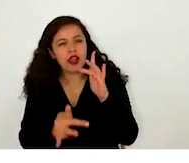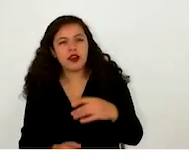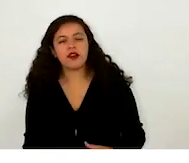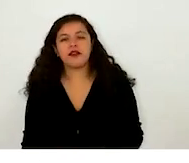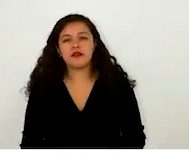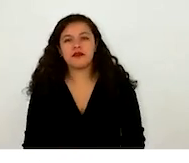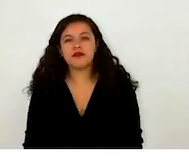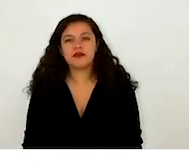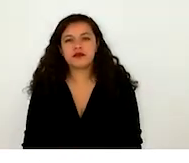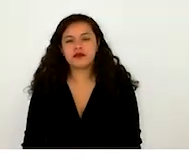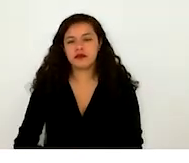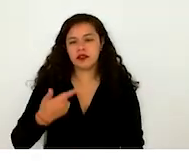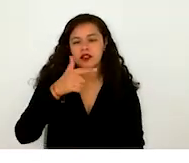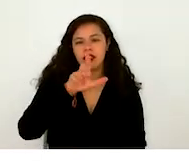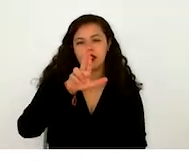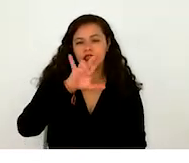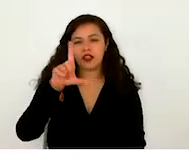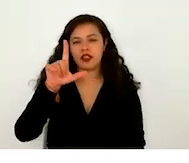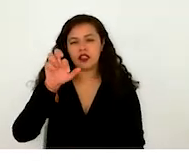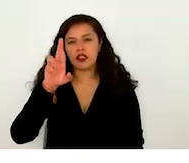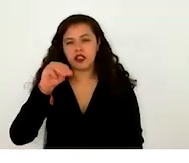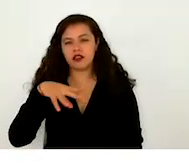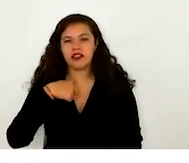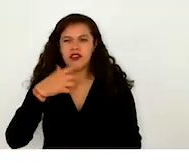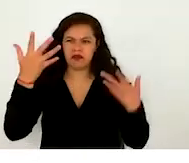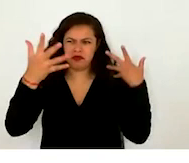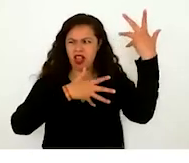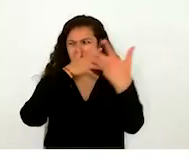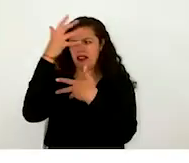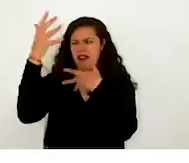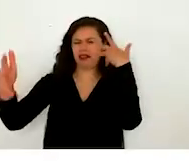guillermo 10 momento me pareció muy revueltos y ok